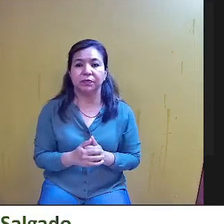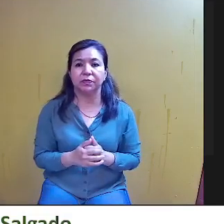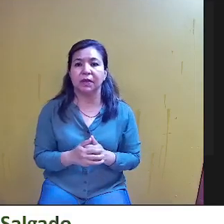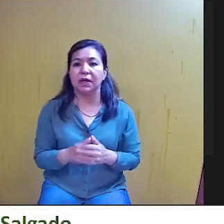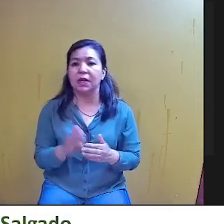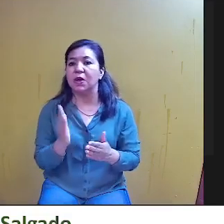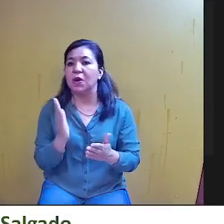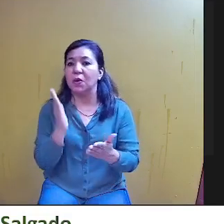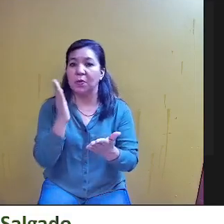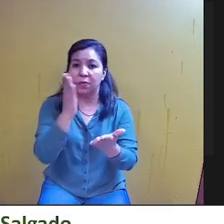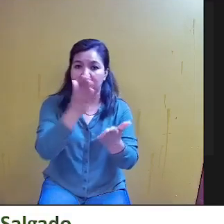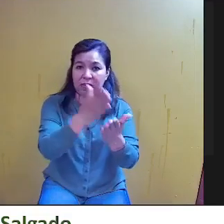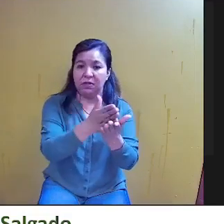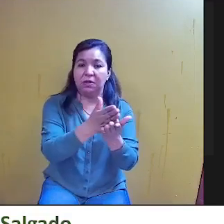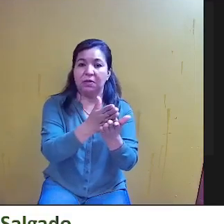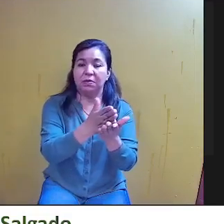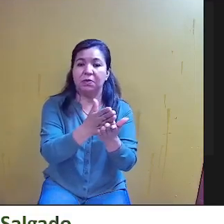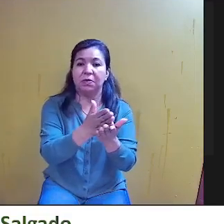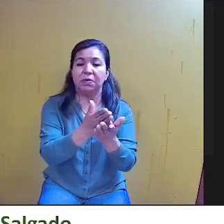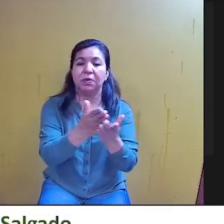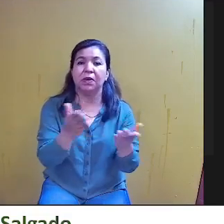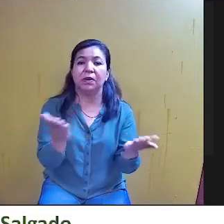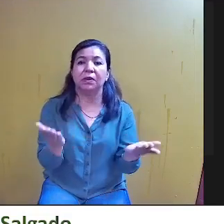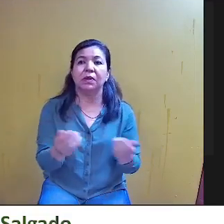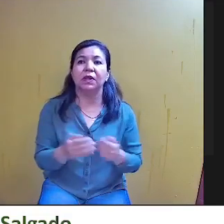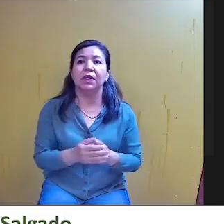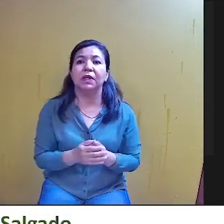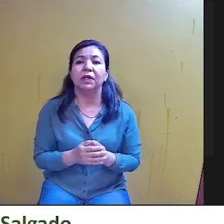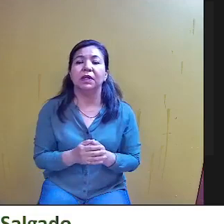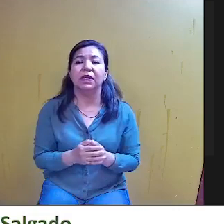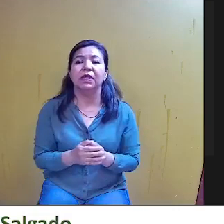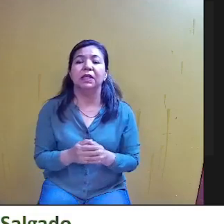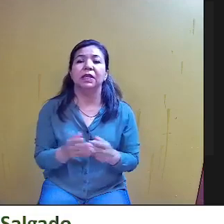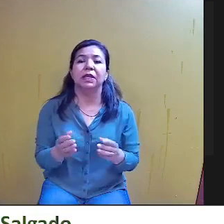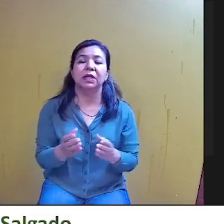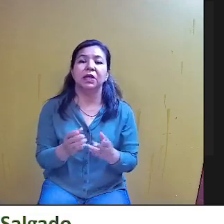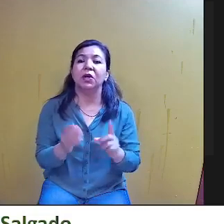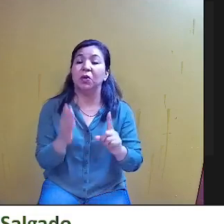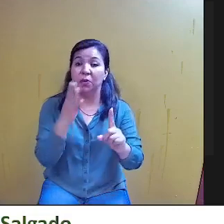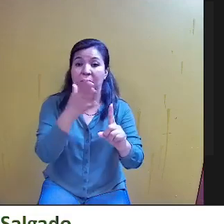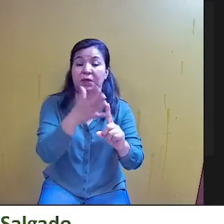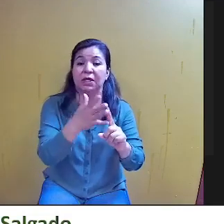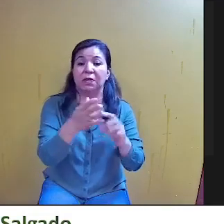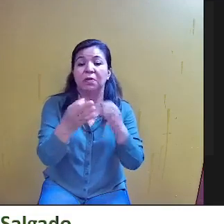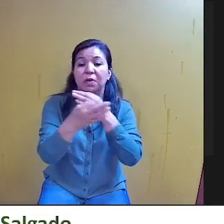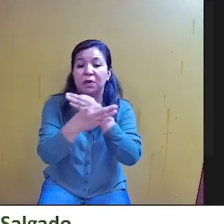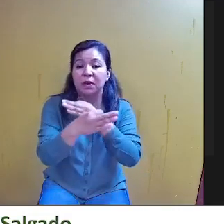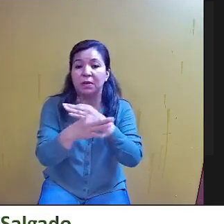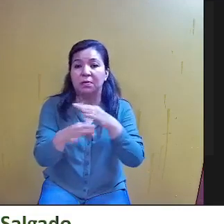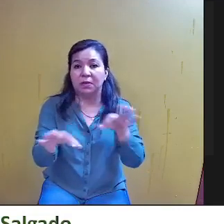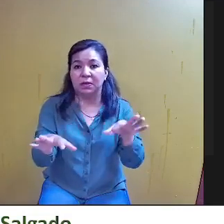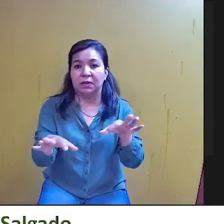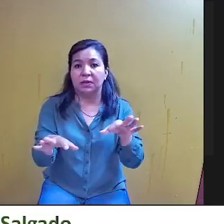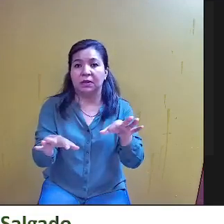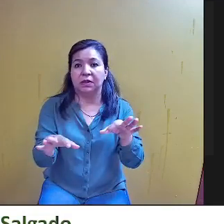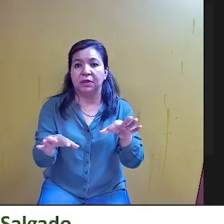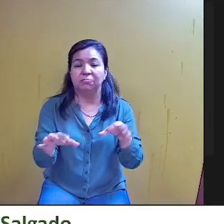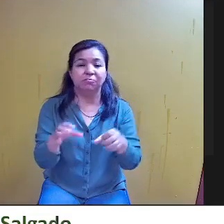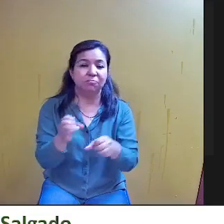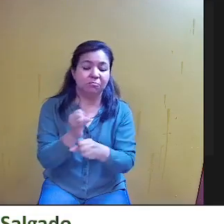Direccionalidad del discurso, lo que alude a la probable intención o el objetivo del mensaje, esto es, el